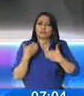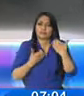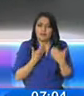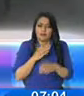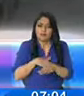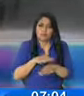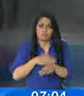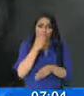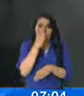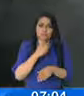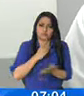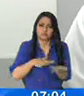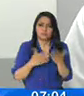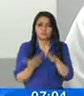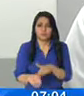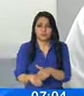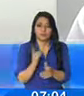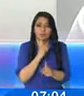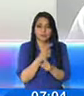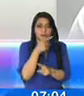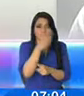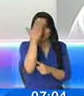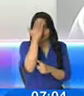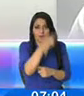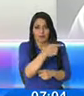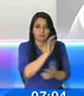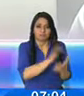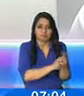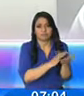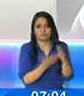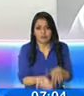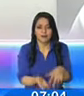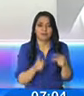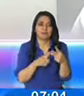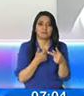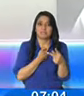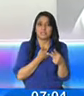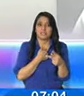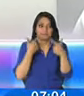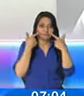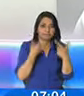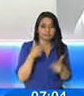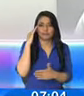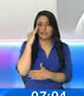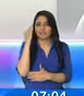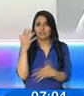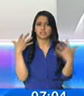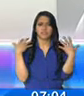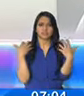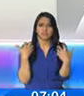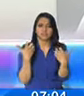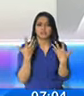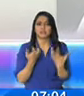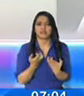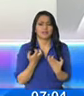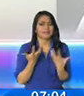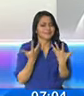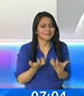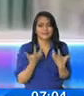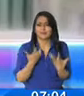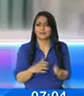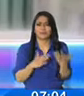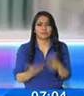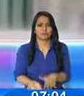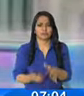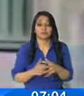actitudes que ellos frente a su a su trauma emocional tengan la la predisposición de tratar de A toda Costa acabar con su